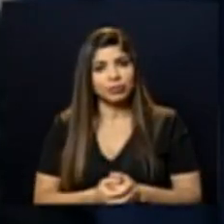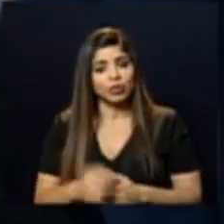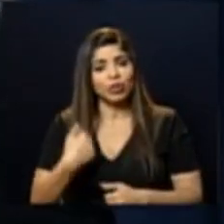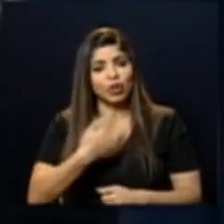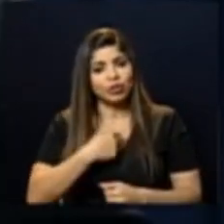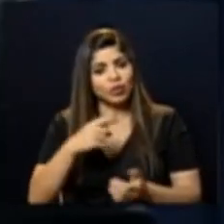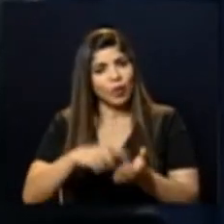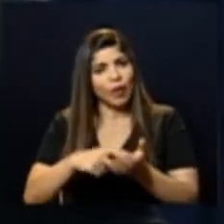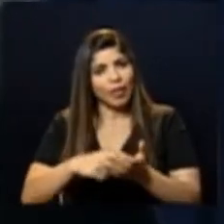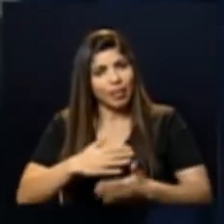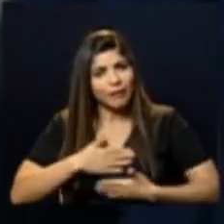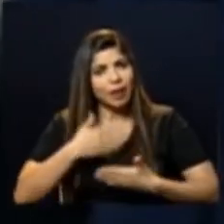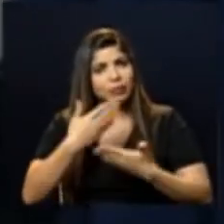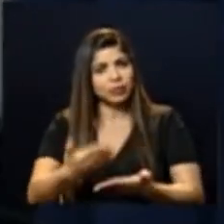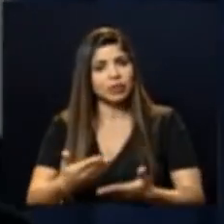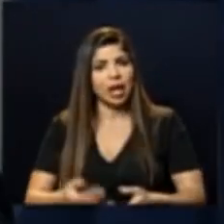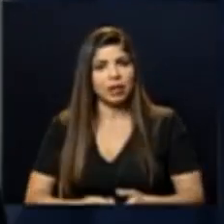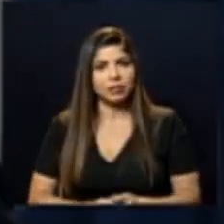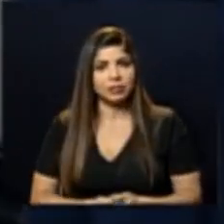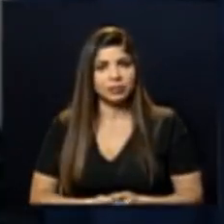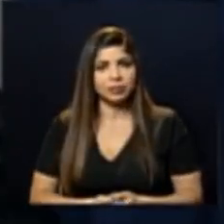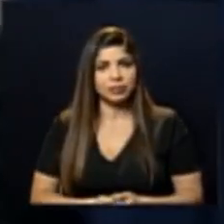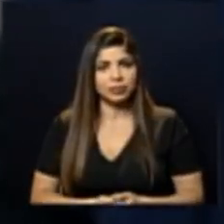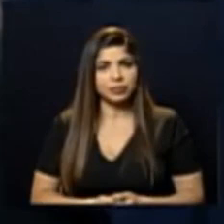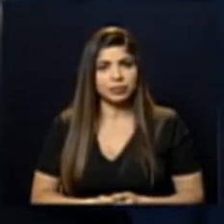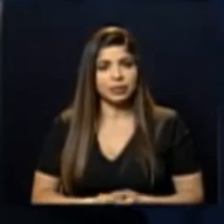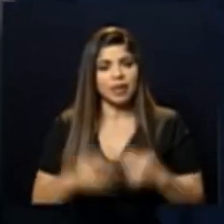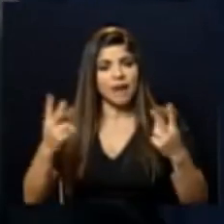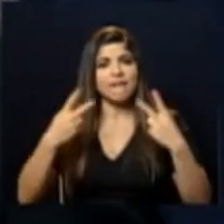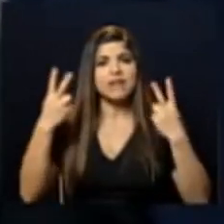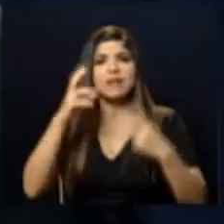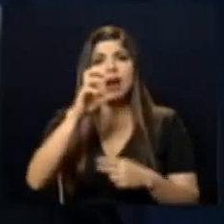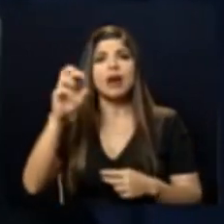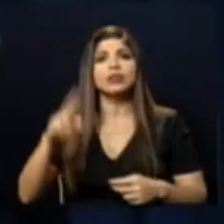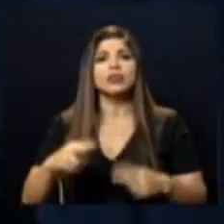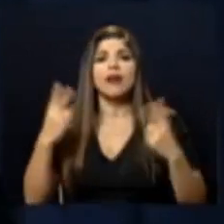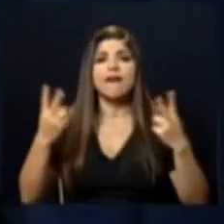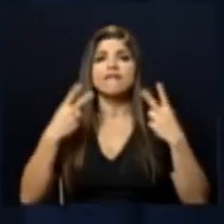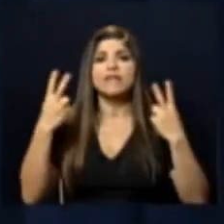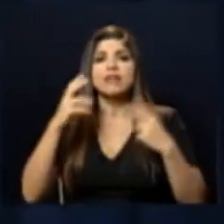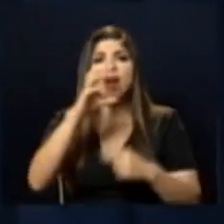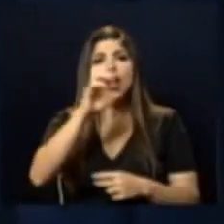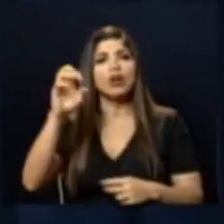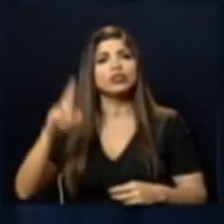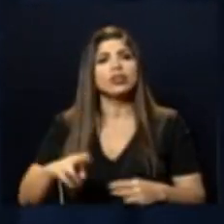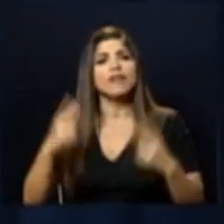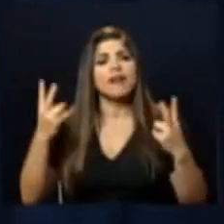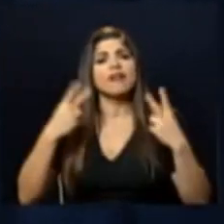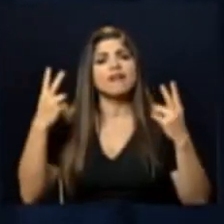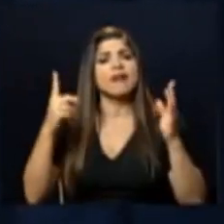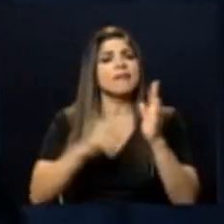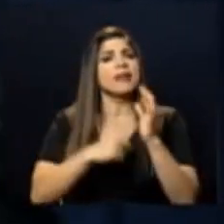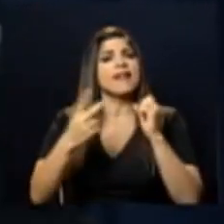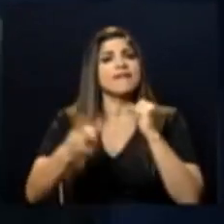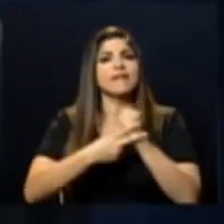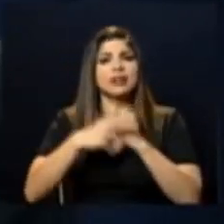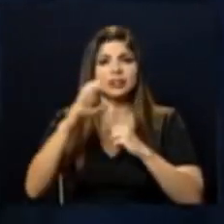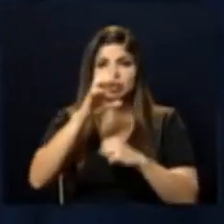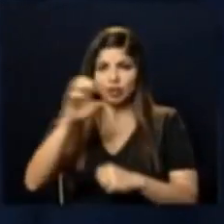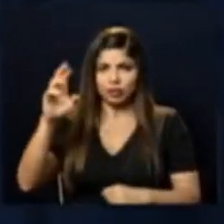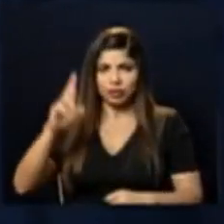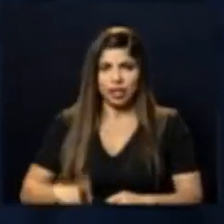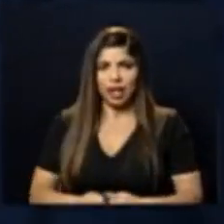le debemos. Que viva Costa Rica, que viva nuestra Costa Rica, que viva mil veces Costa Rica.